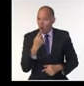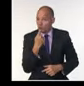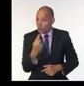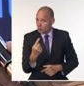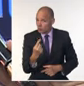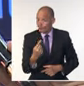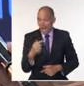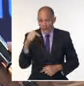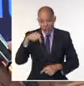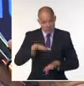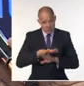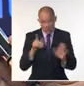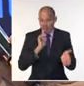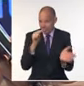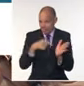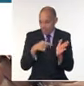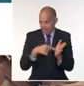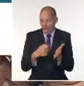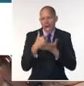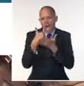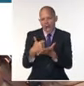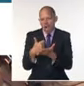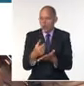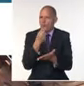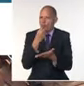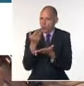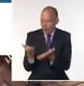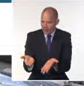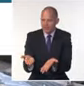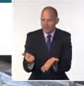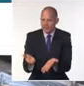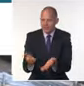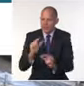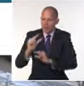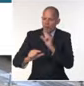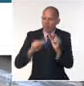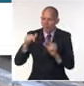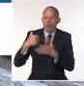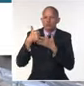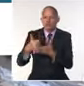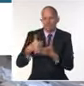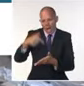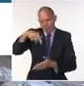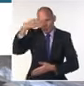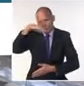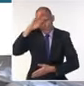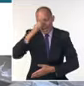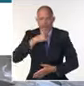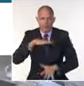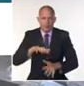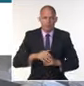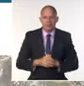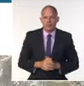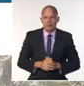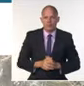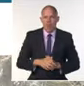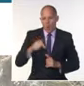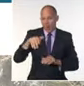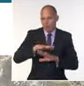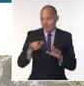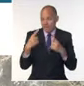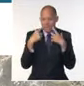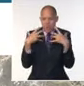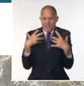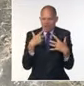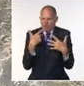urgente y poder apoyar los esfuerzos que está haciendo hoy el sector en el país. Estamos hablando de que hoy es un sector que es clave en el manejo